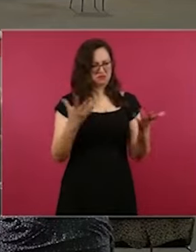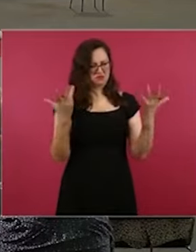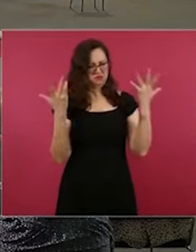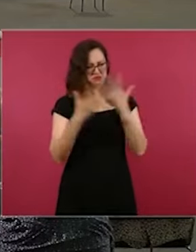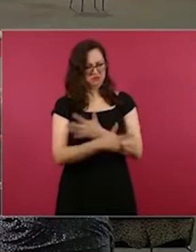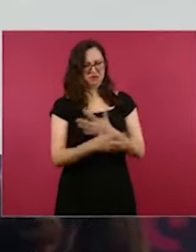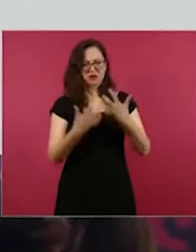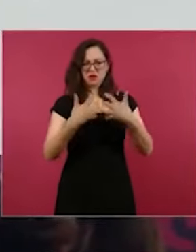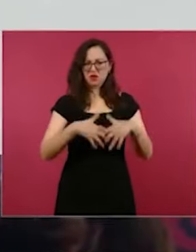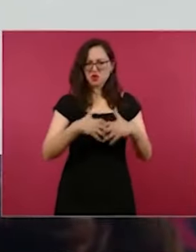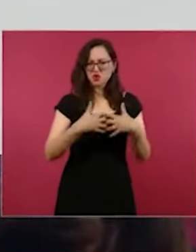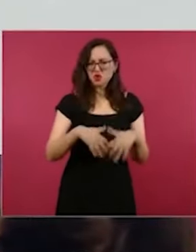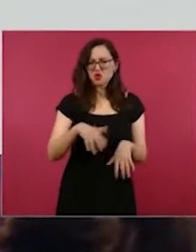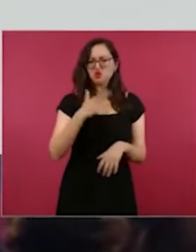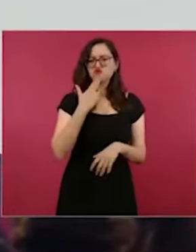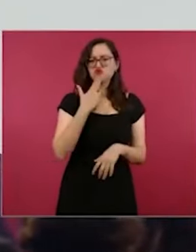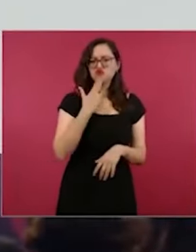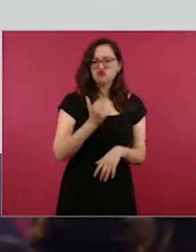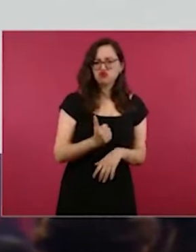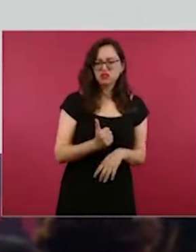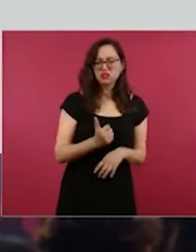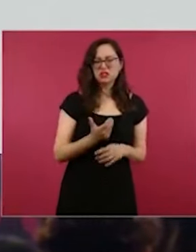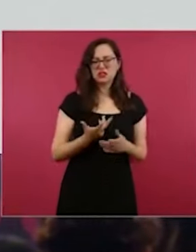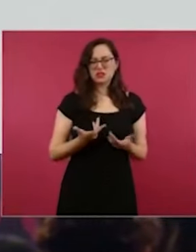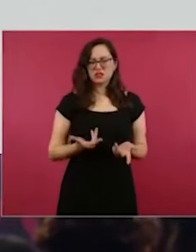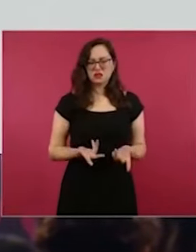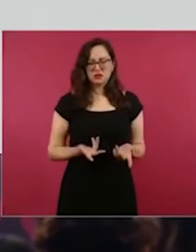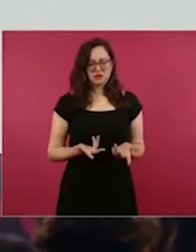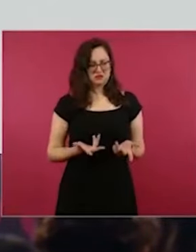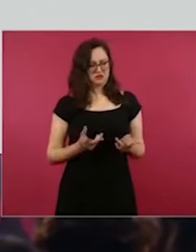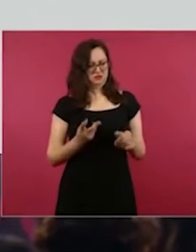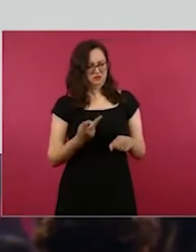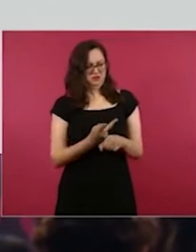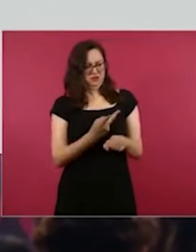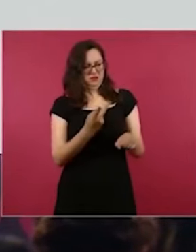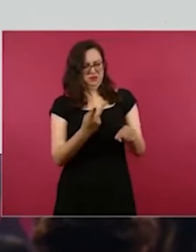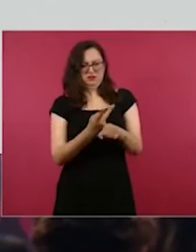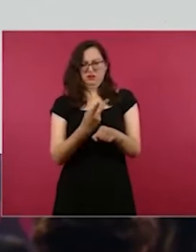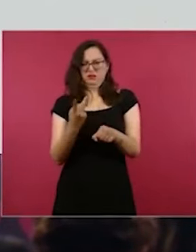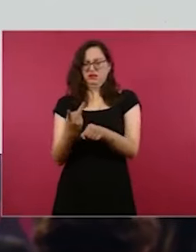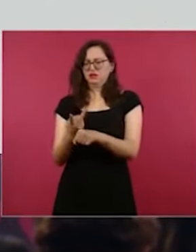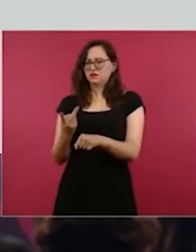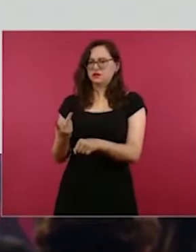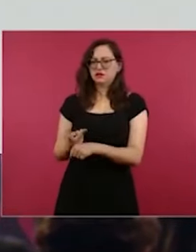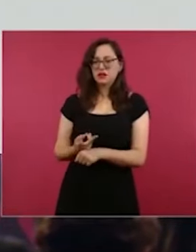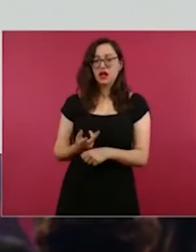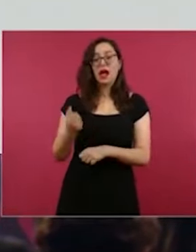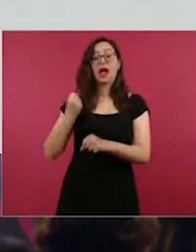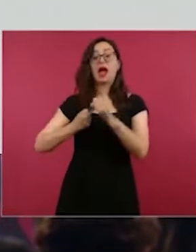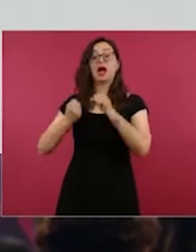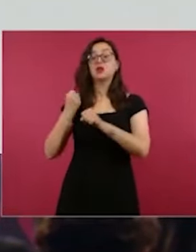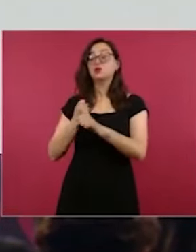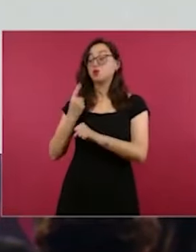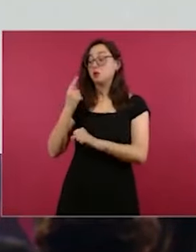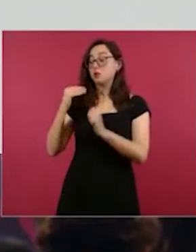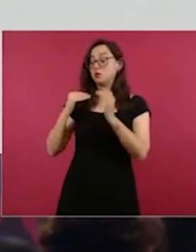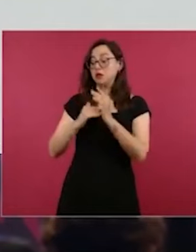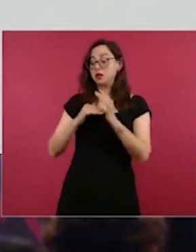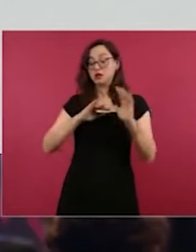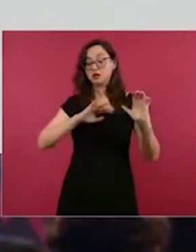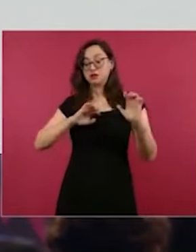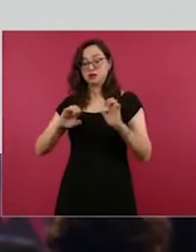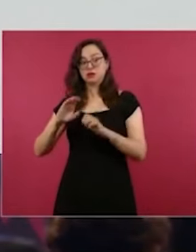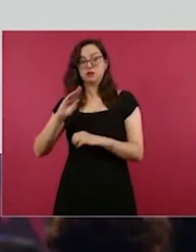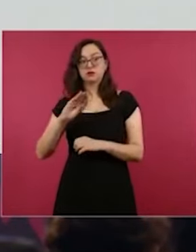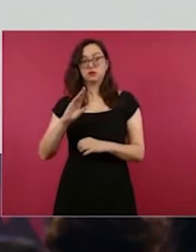kar habría recibido una pensión mensual de 12948 por la muerte de su esposo quien trabajó